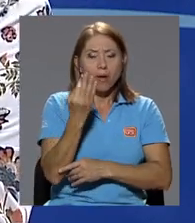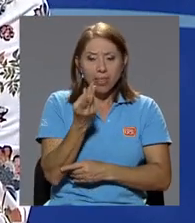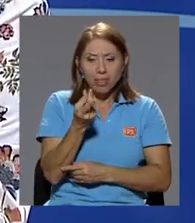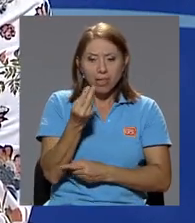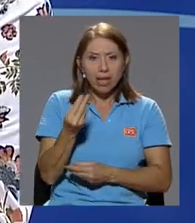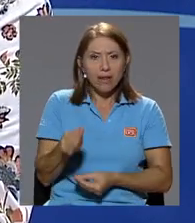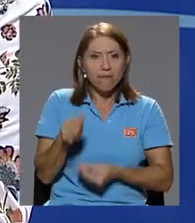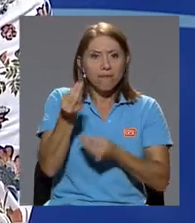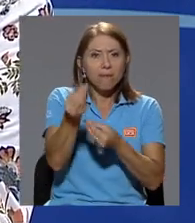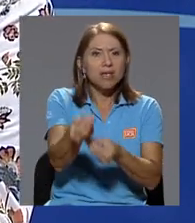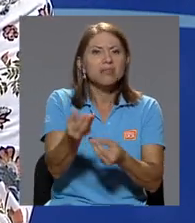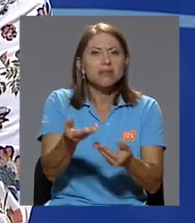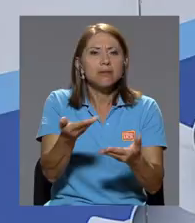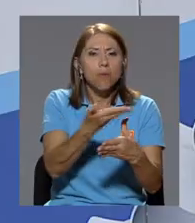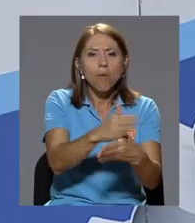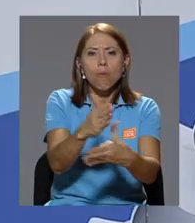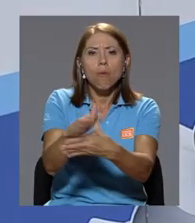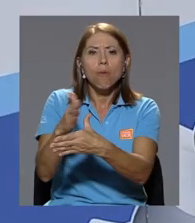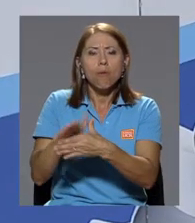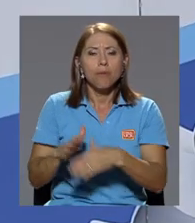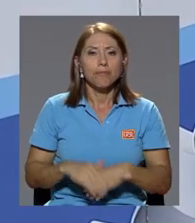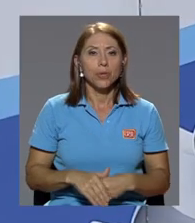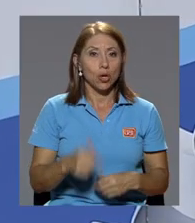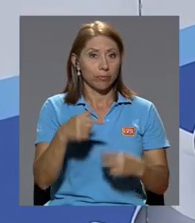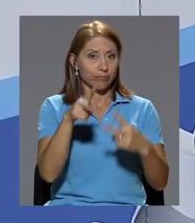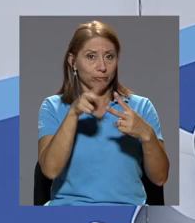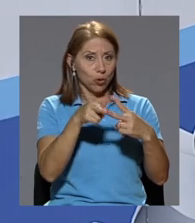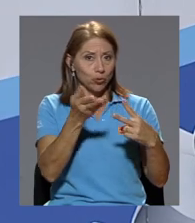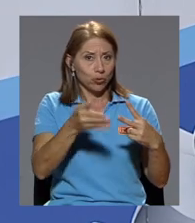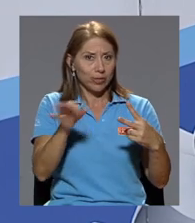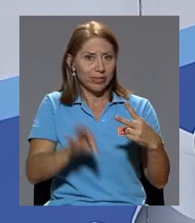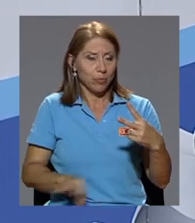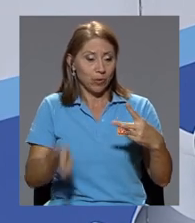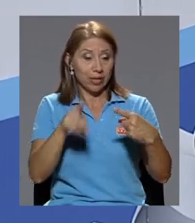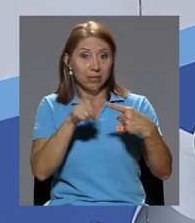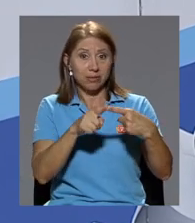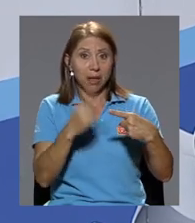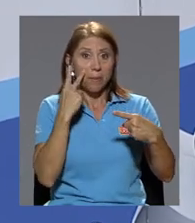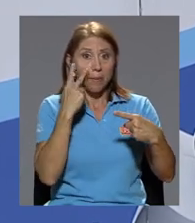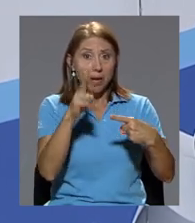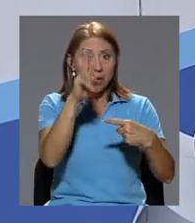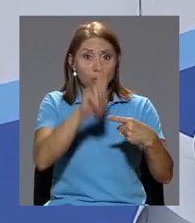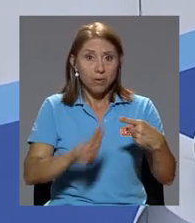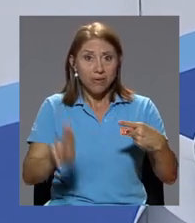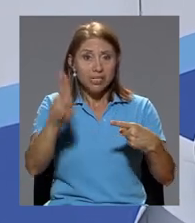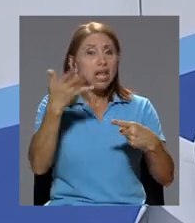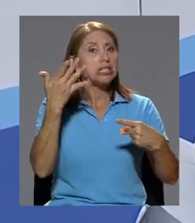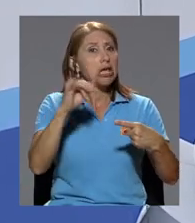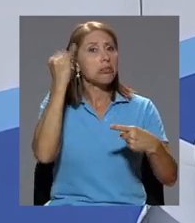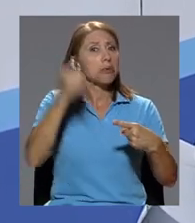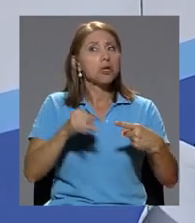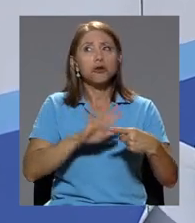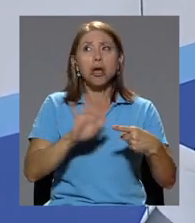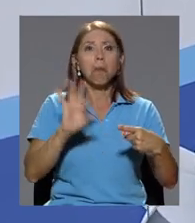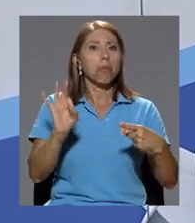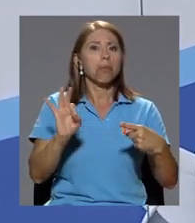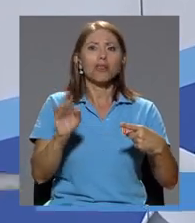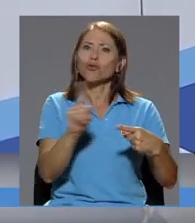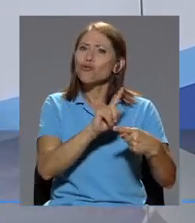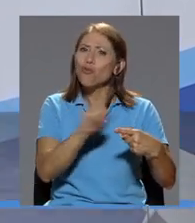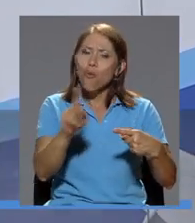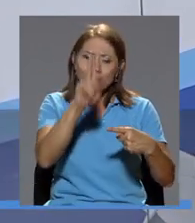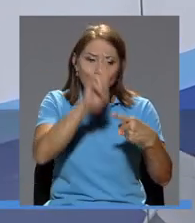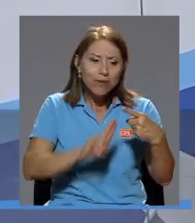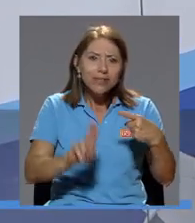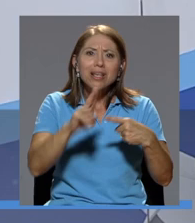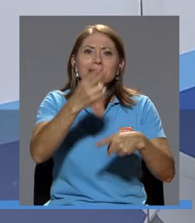fes sí yo creo que hay dos cosas muy importantes no hay que concebir la universidad como algo sólido ya ya terminado no es la universidad es algo